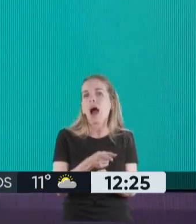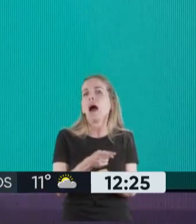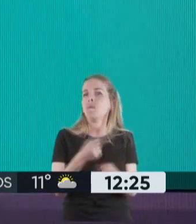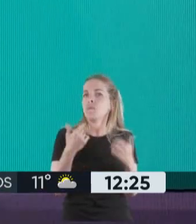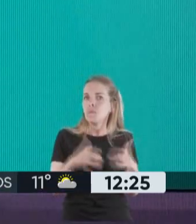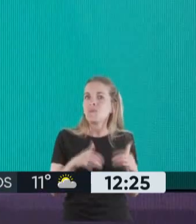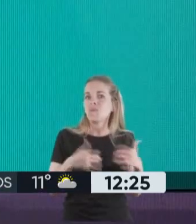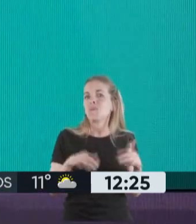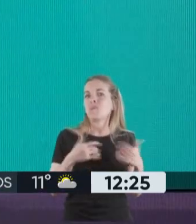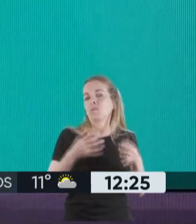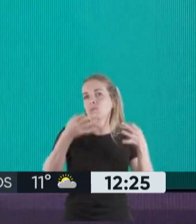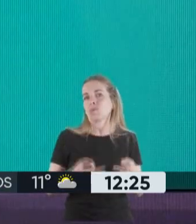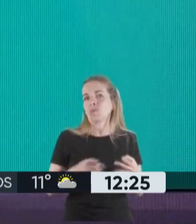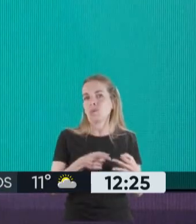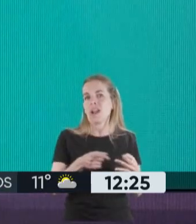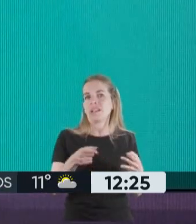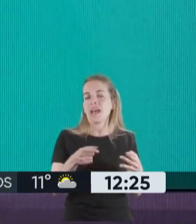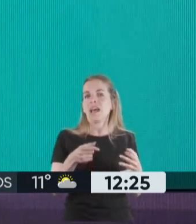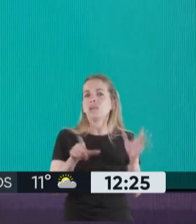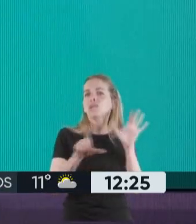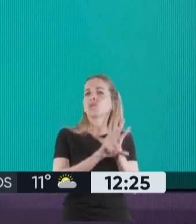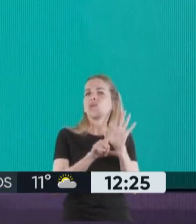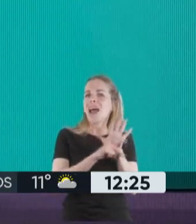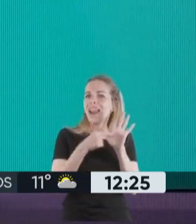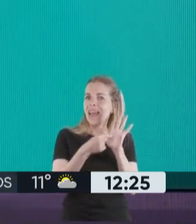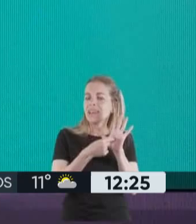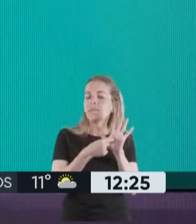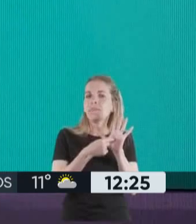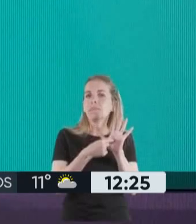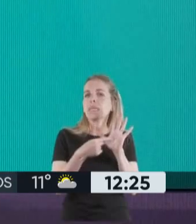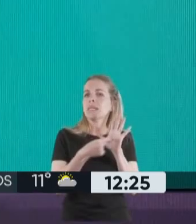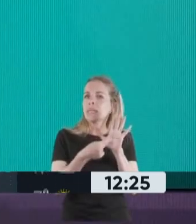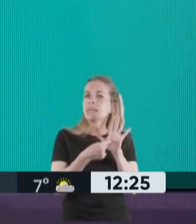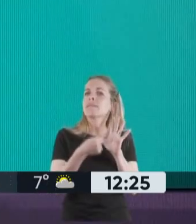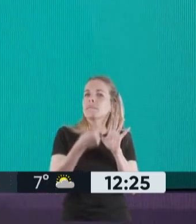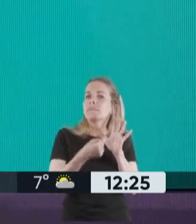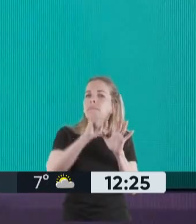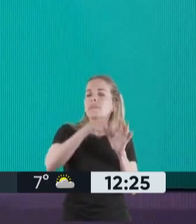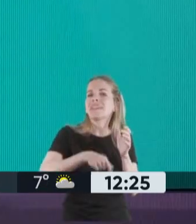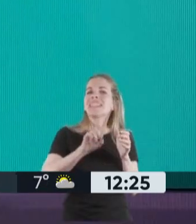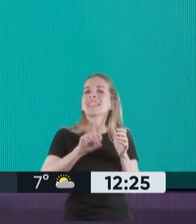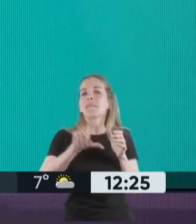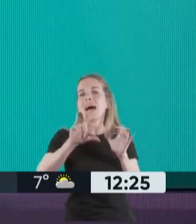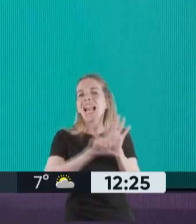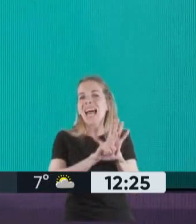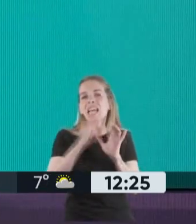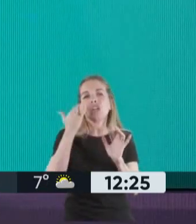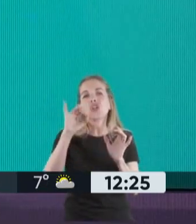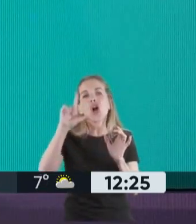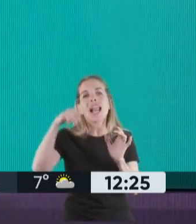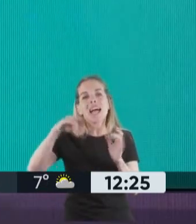mucha justicia es una ley que inspirada y que se llama Ley Yolanda, inspirada en Yolanda